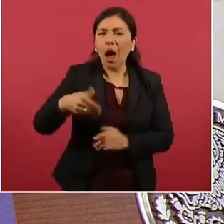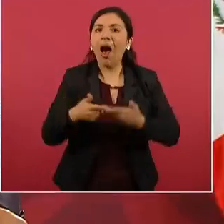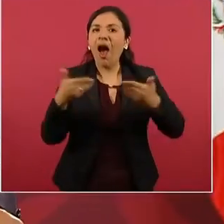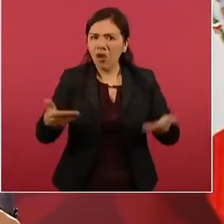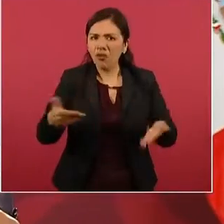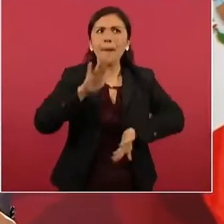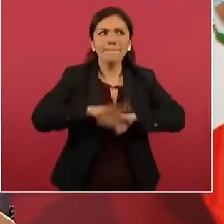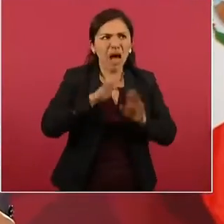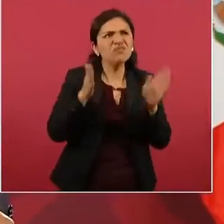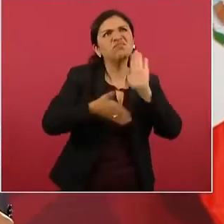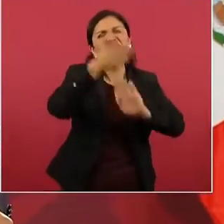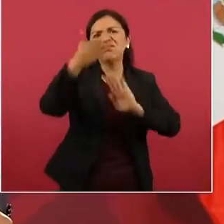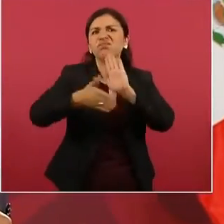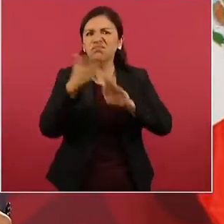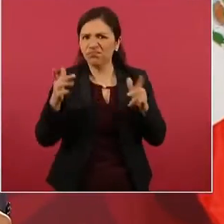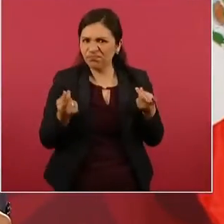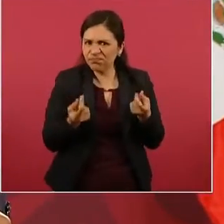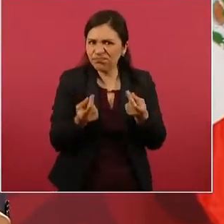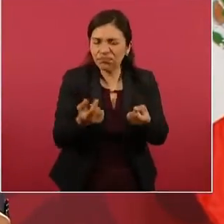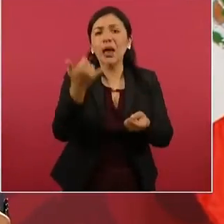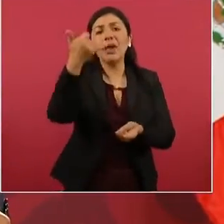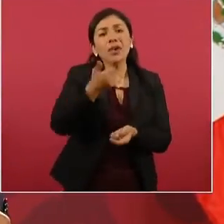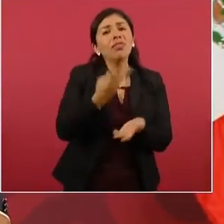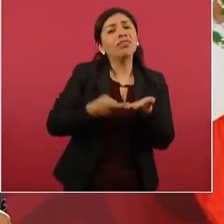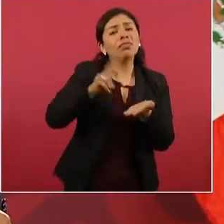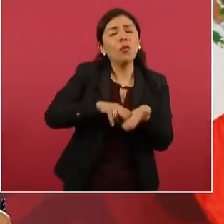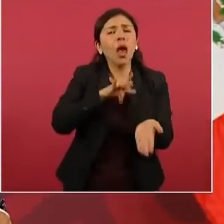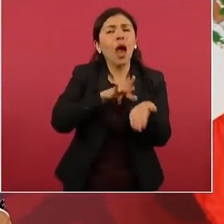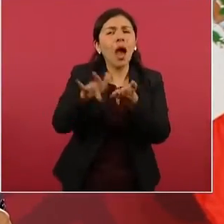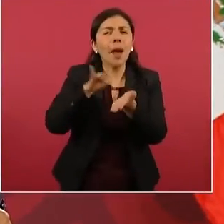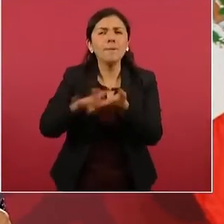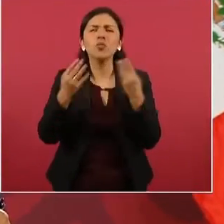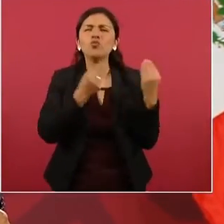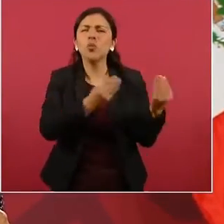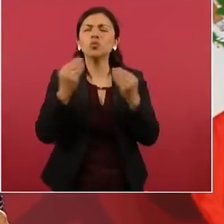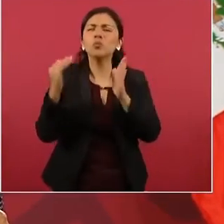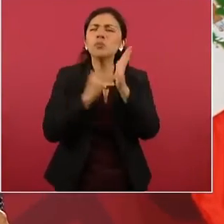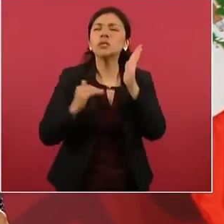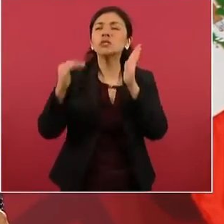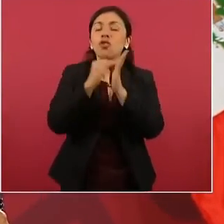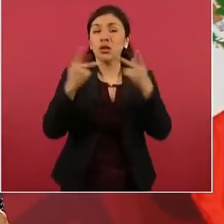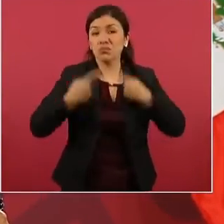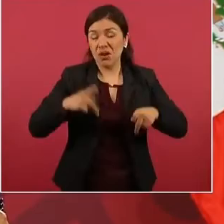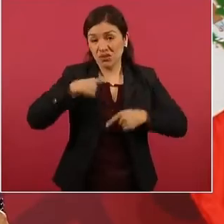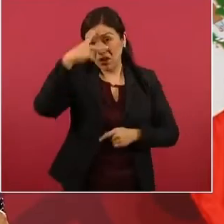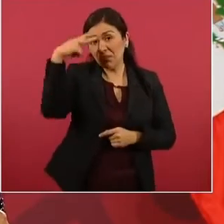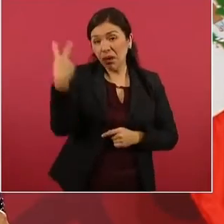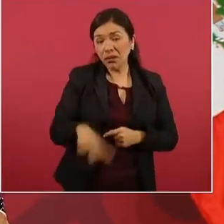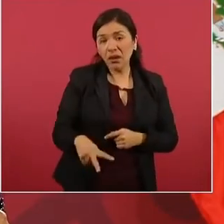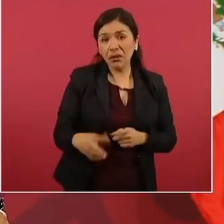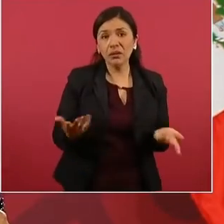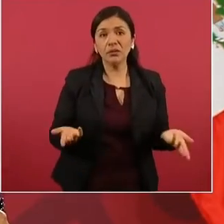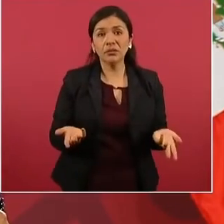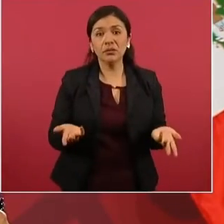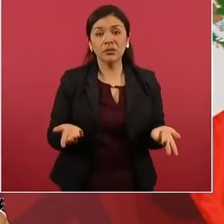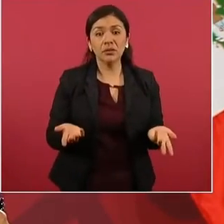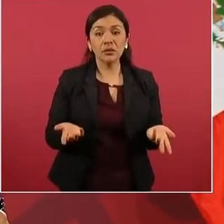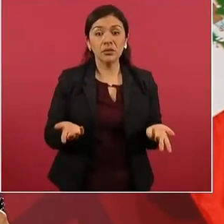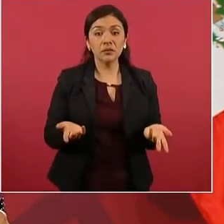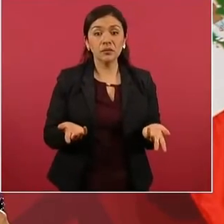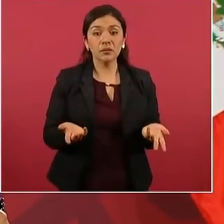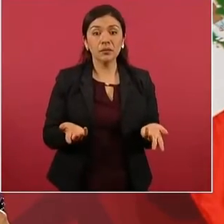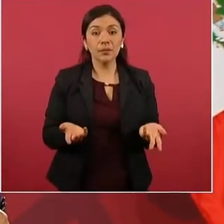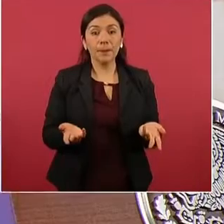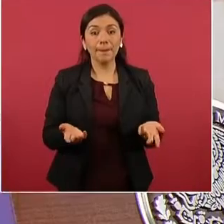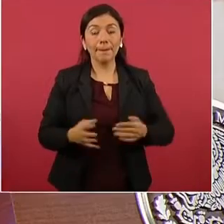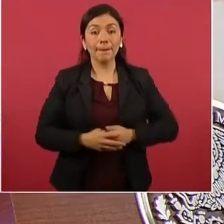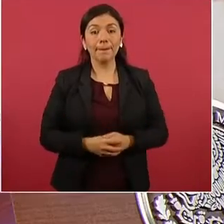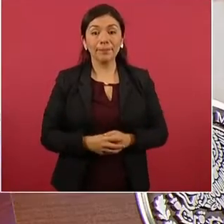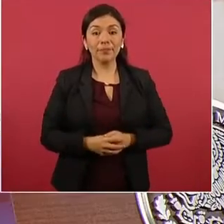se